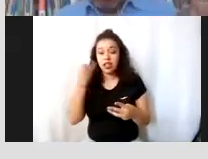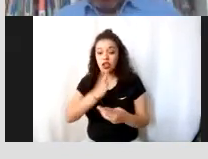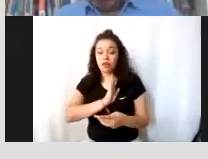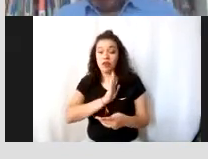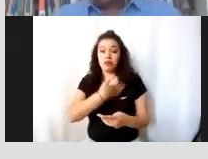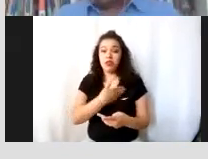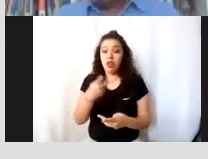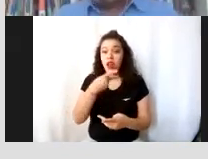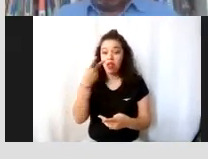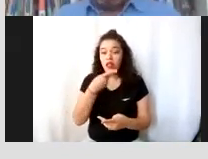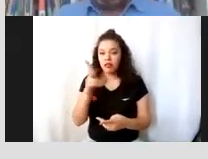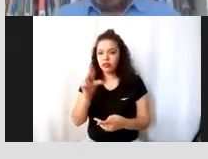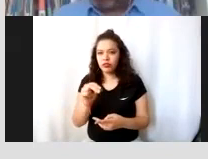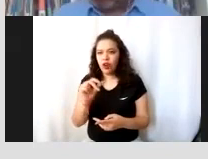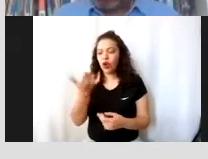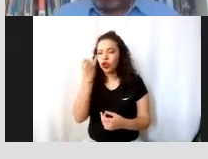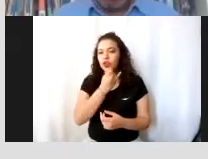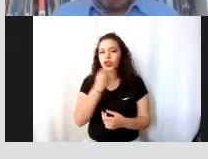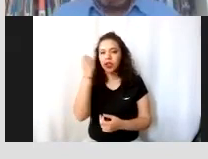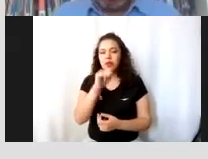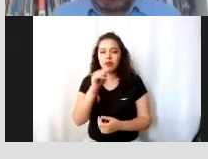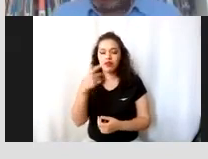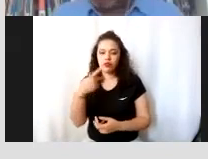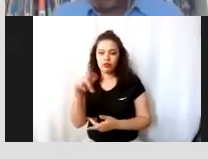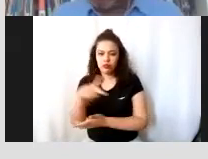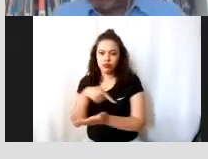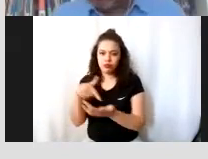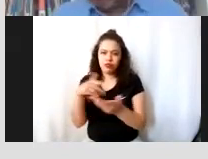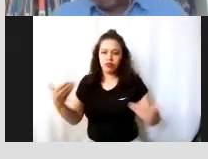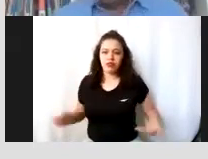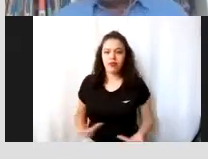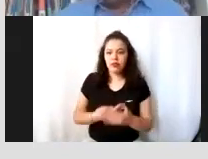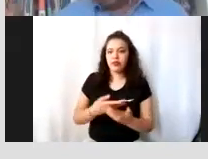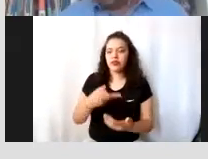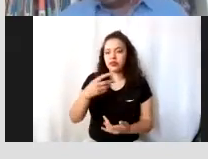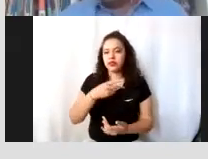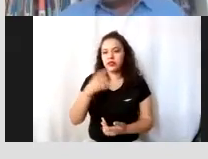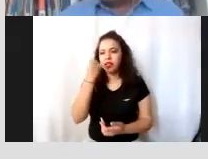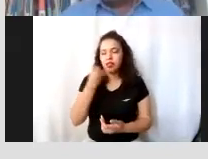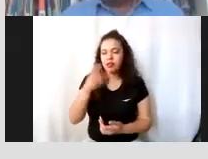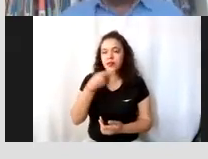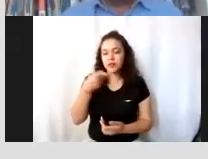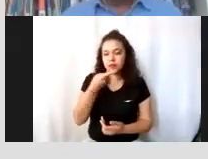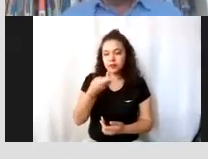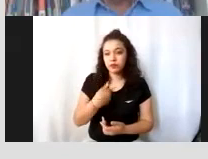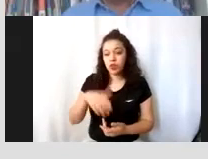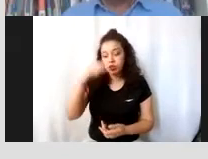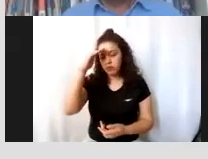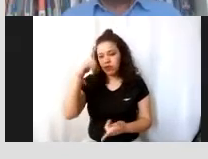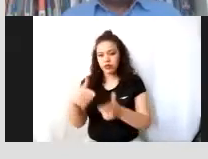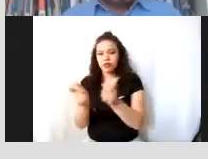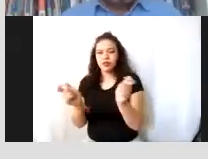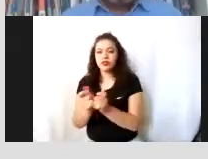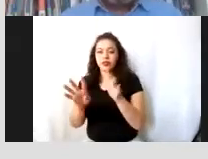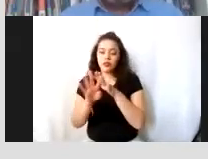dominan otros idiomas, los idiomas propios de sus lugares de origen, etc. Y yo pensaba que debiera haber un rubro ahí de migrantes, pero